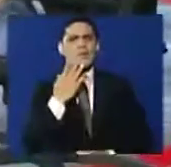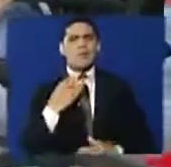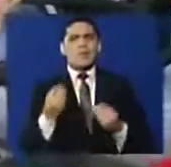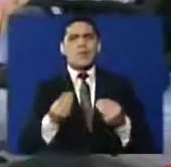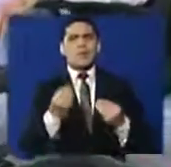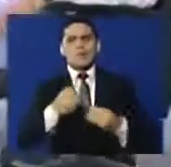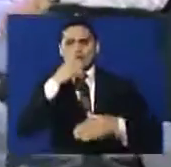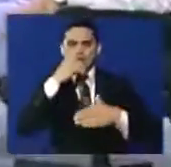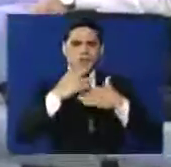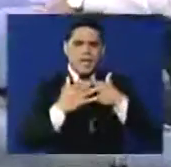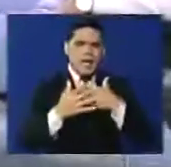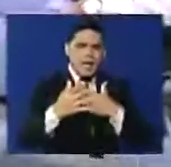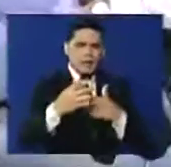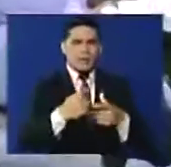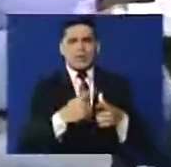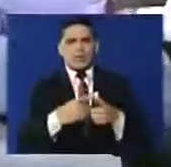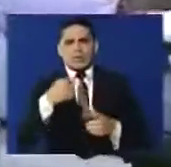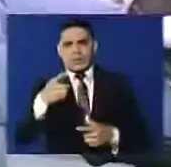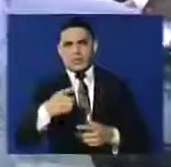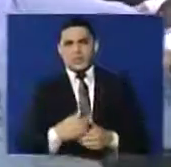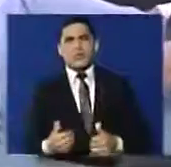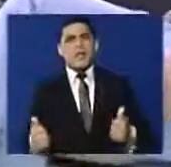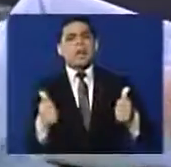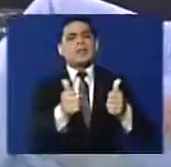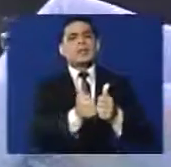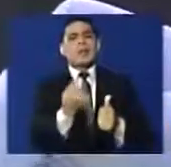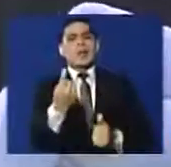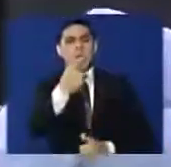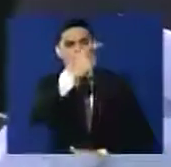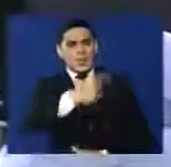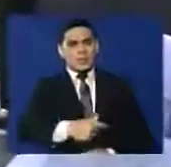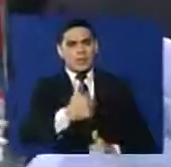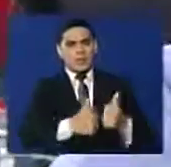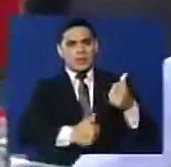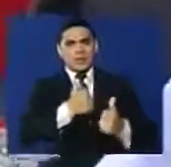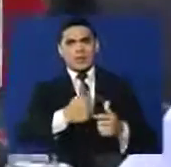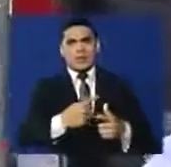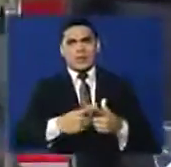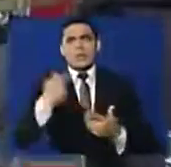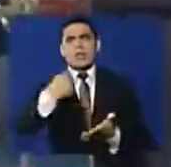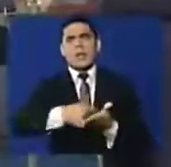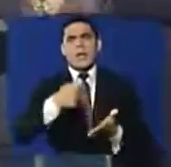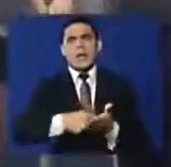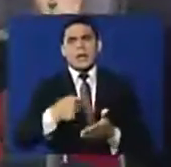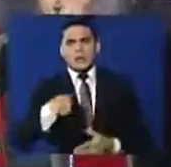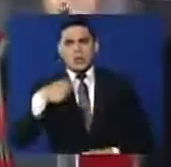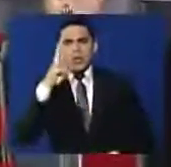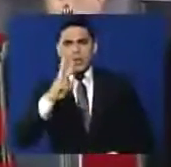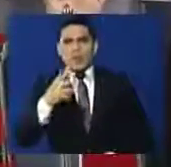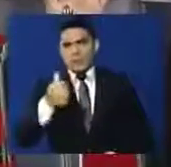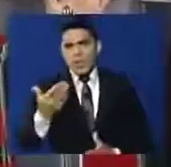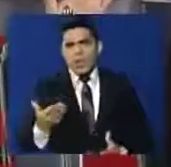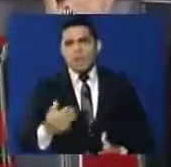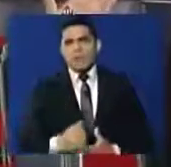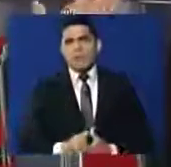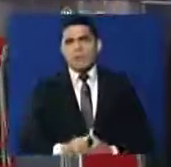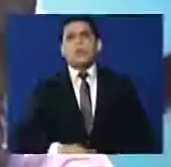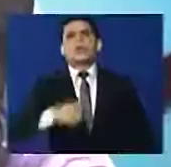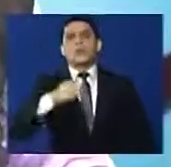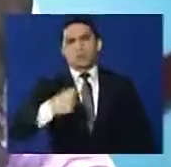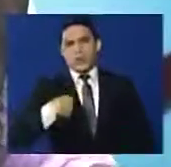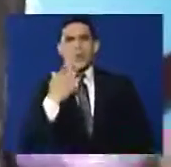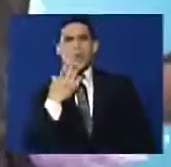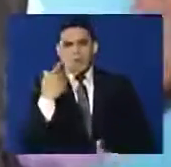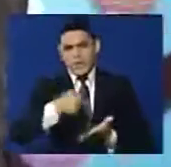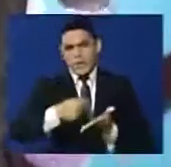por muchos años, por lo tanto, si tú te acercas a una candidatura y te están pagando por eso, yo lo veo bien también. No, si te están pagando porque te acerques.